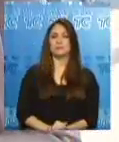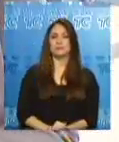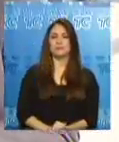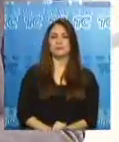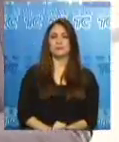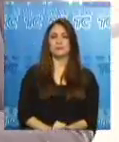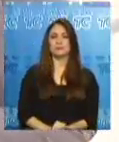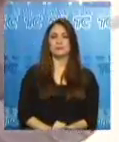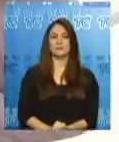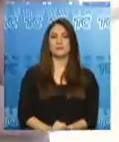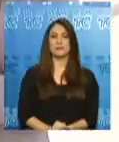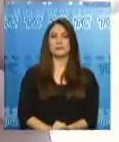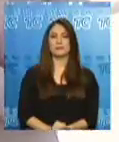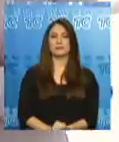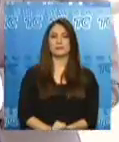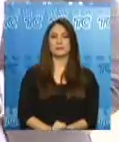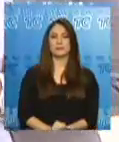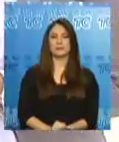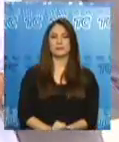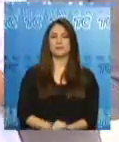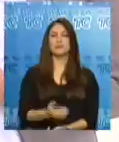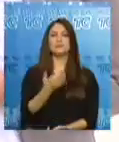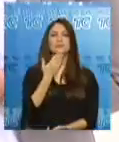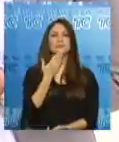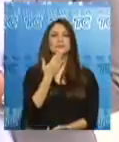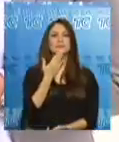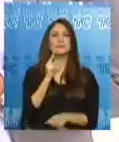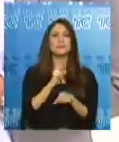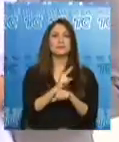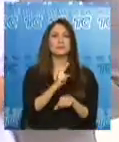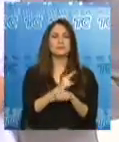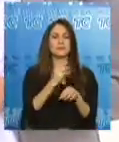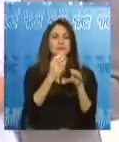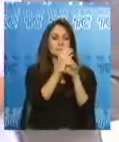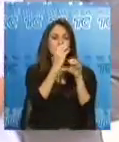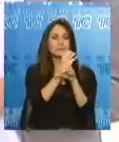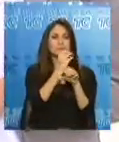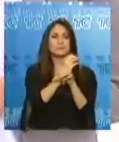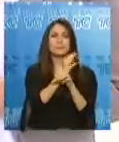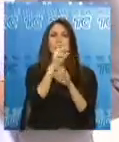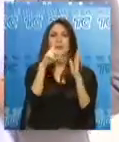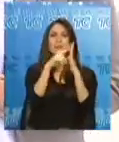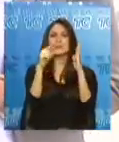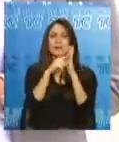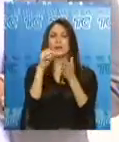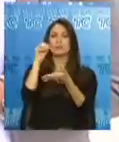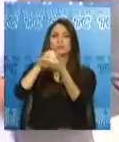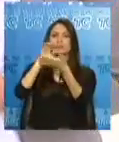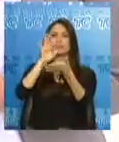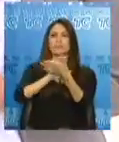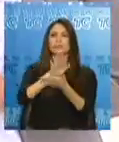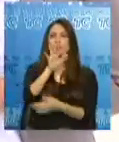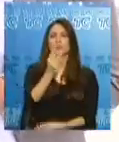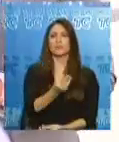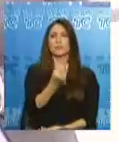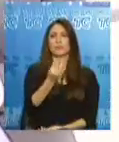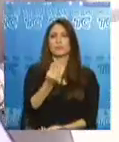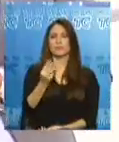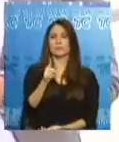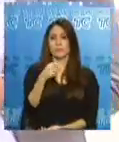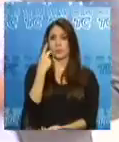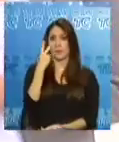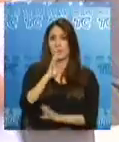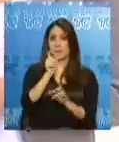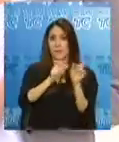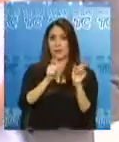brevísimo, ¿cómo ha sido utilizado este mecanismo de la calculadora virtual que el SRI aplicó en su página web? ¿Ha tenido acogida